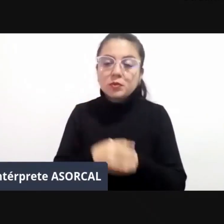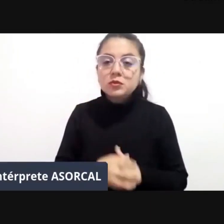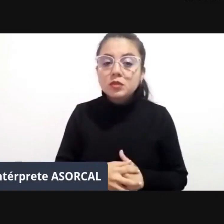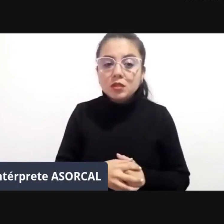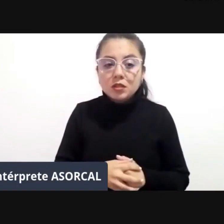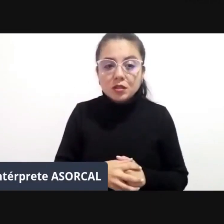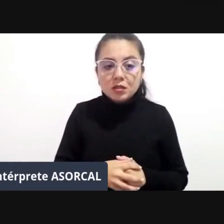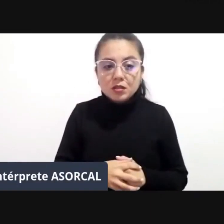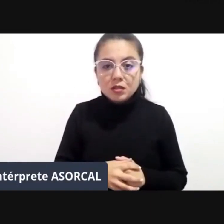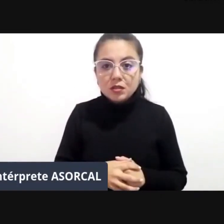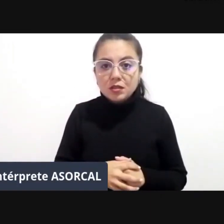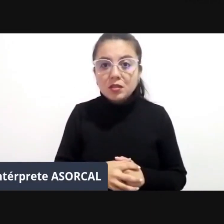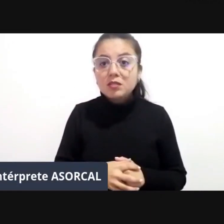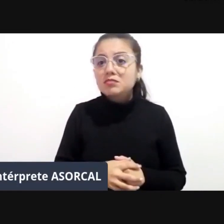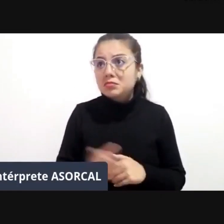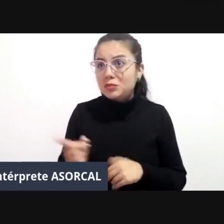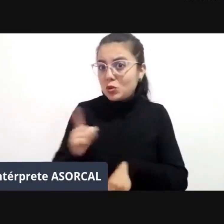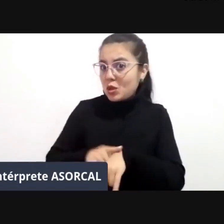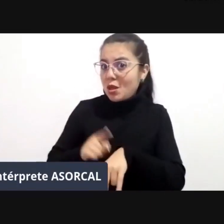eran tiempos nuevos.